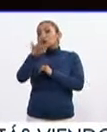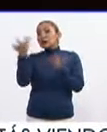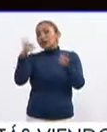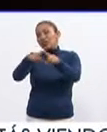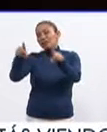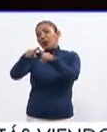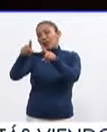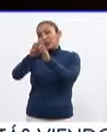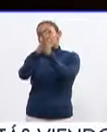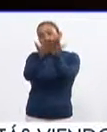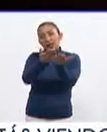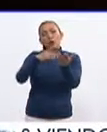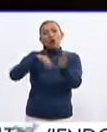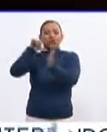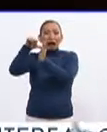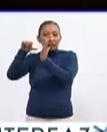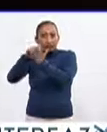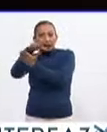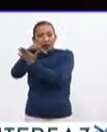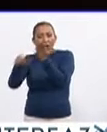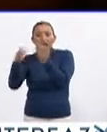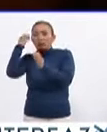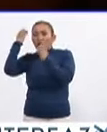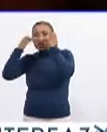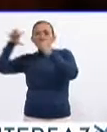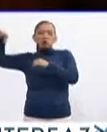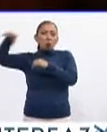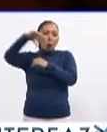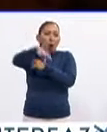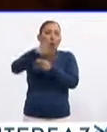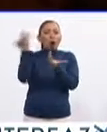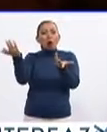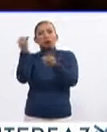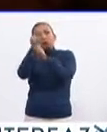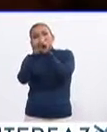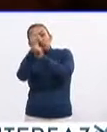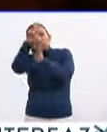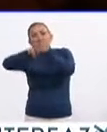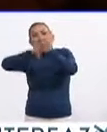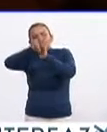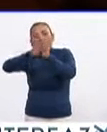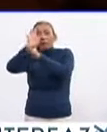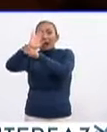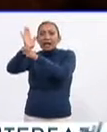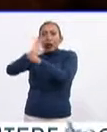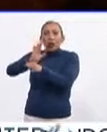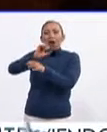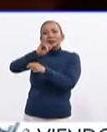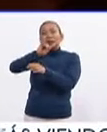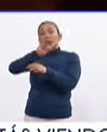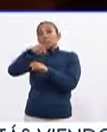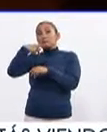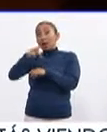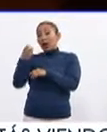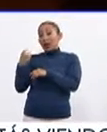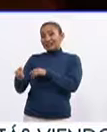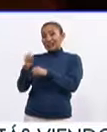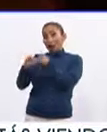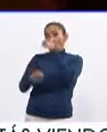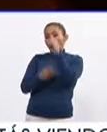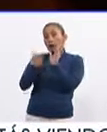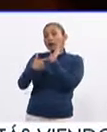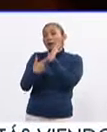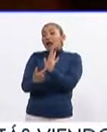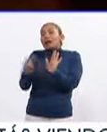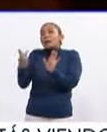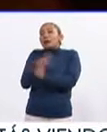realizado diferentes libros, artículos, exposiciones, documentales, películas y series. Sin embargo, esta obra